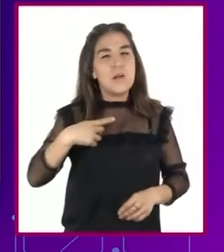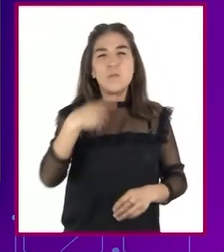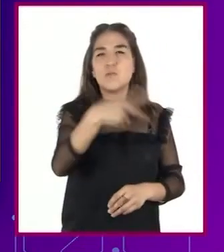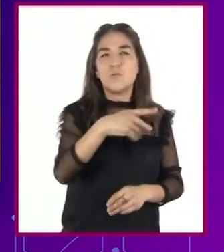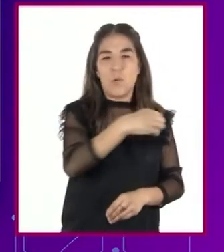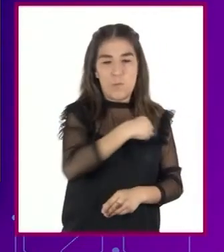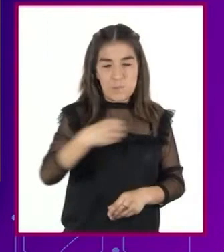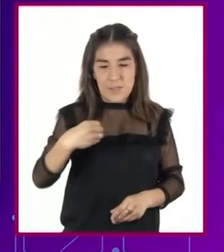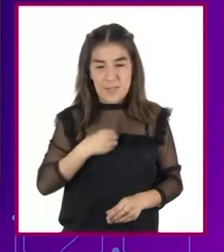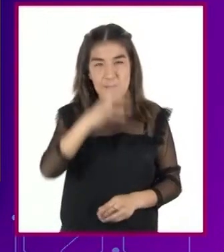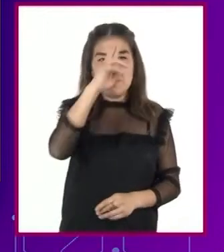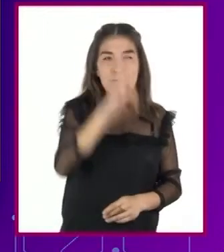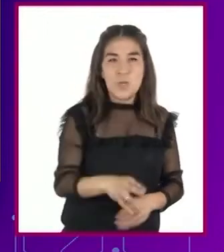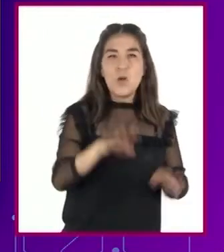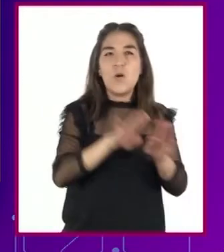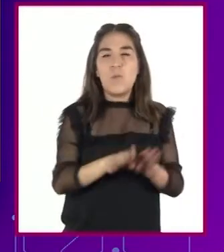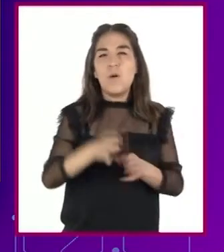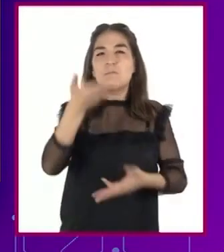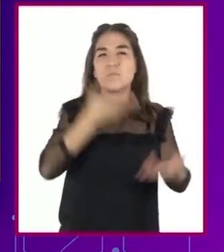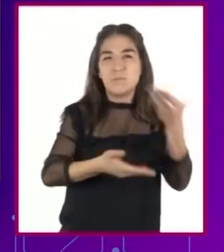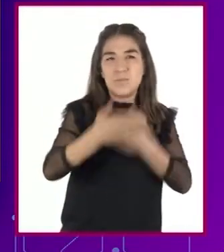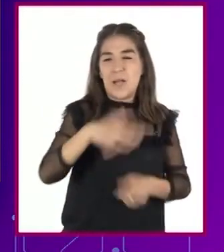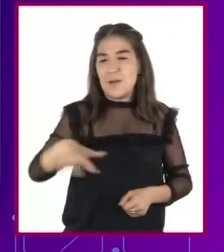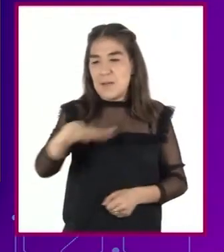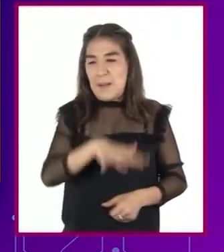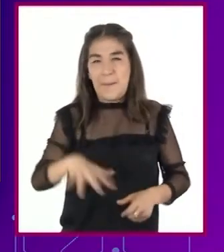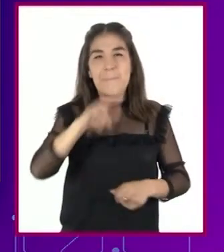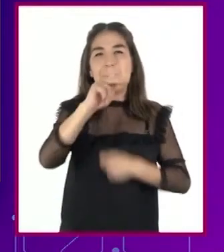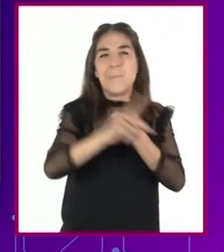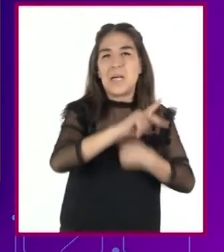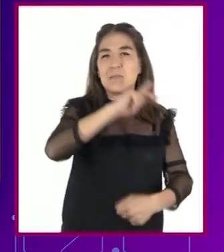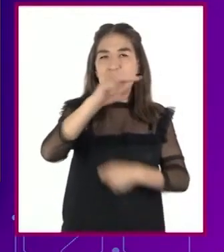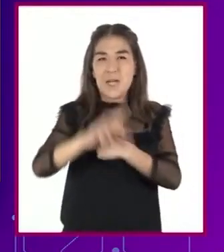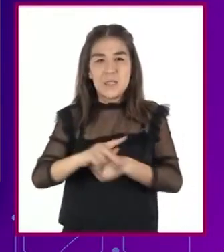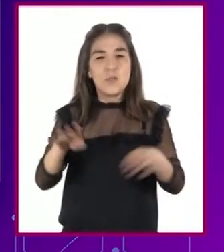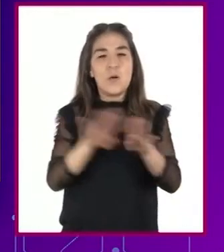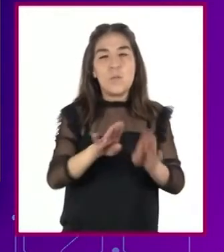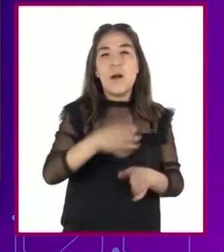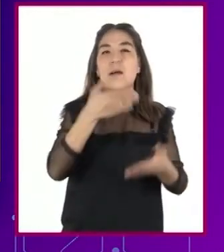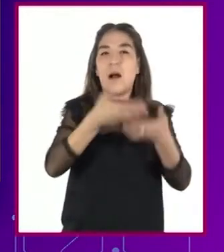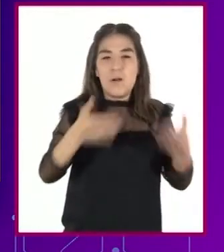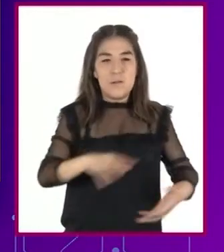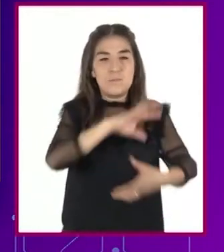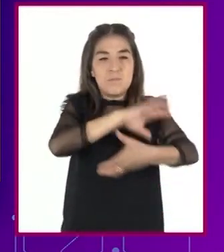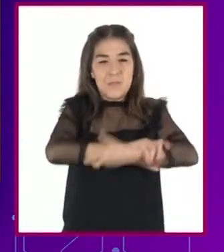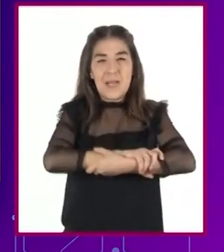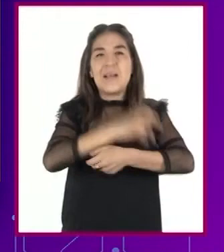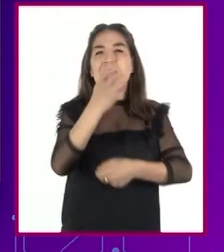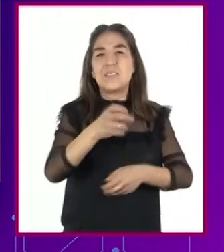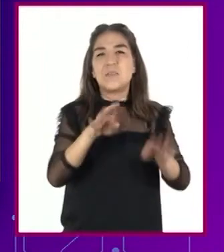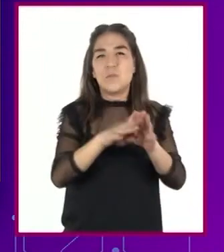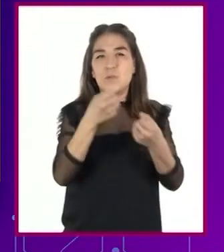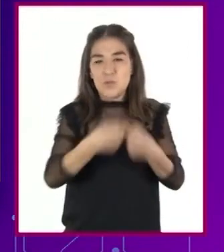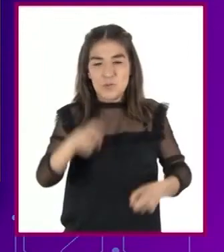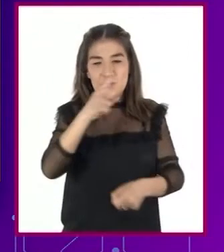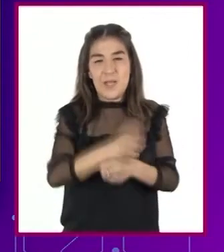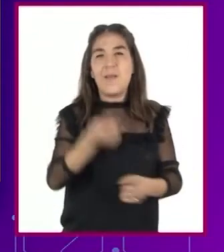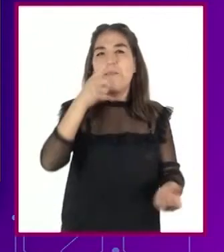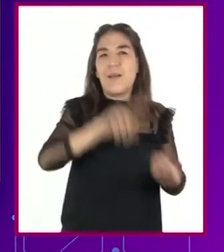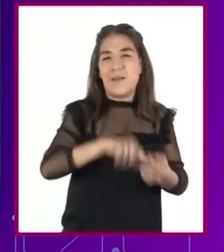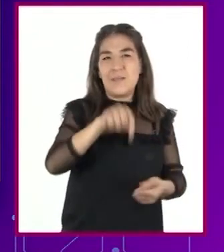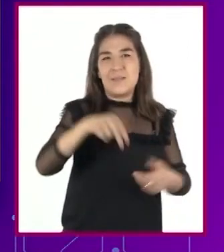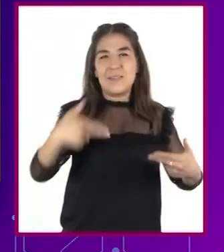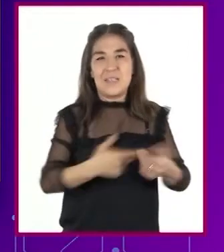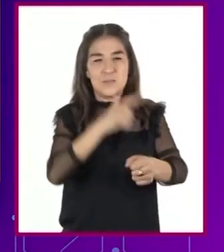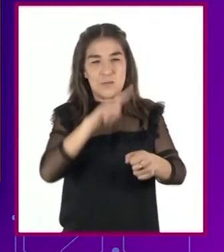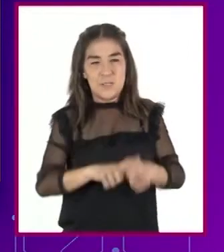los tratados entre los pueblos, adoptar el presente pacto que instituye la Sociedad de las Naciones.